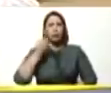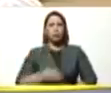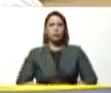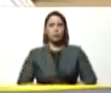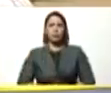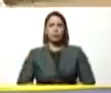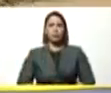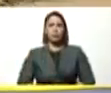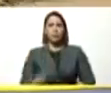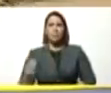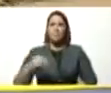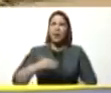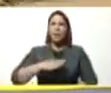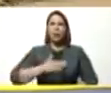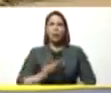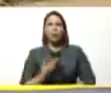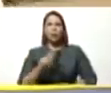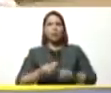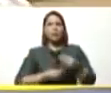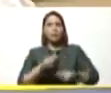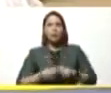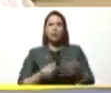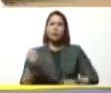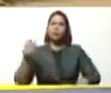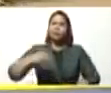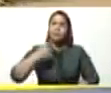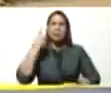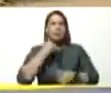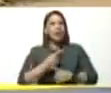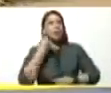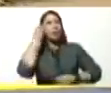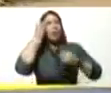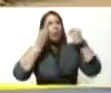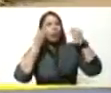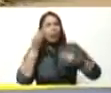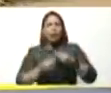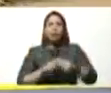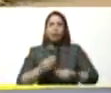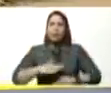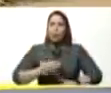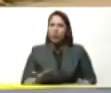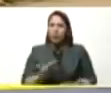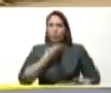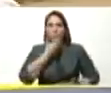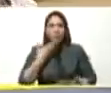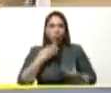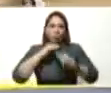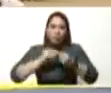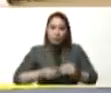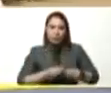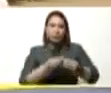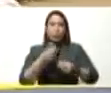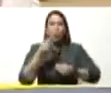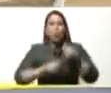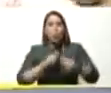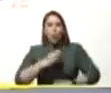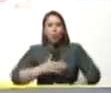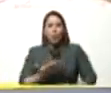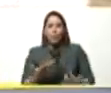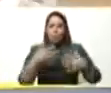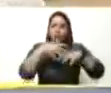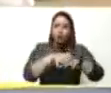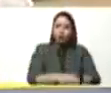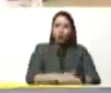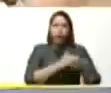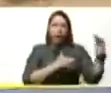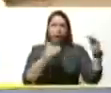¿qué más podemos hacer? ¿Qué más debemos hacer? ¿Qué podemos mejorar? ¿Cómo podemos combinar la